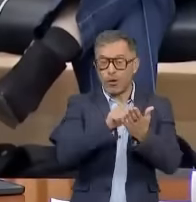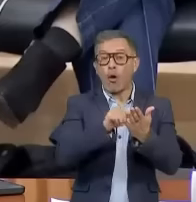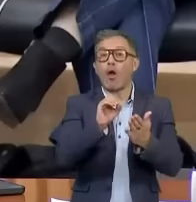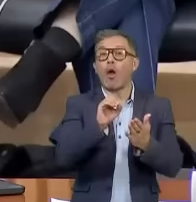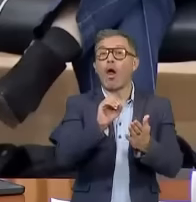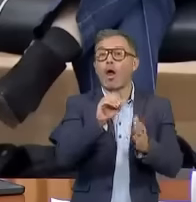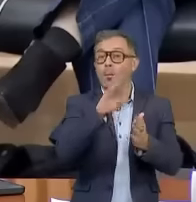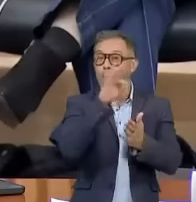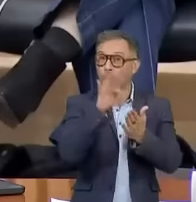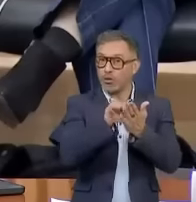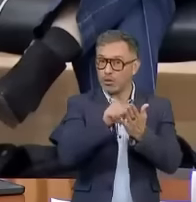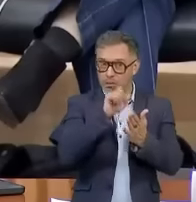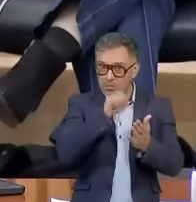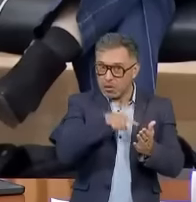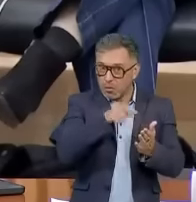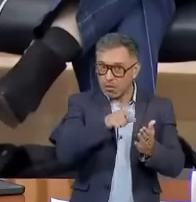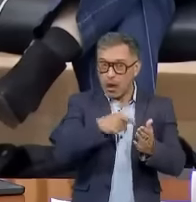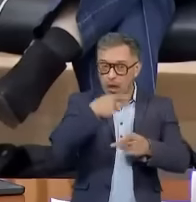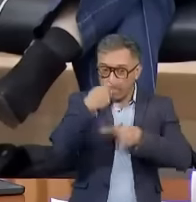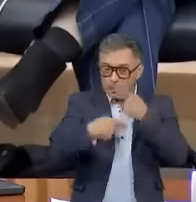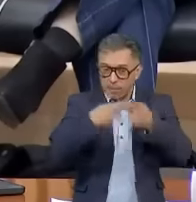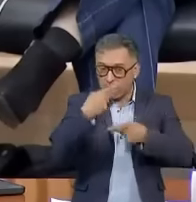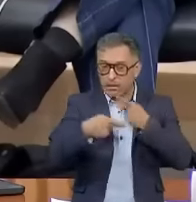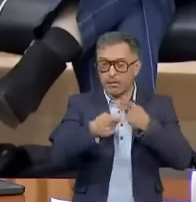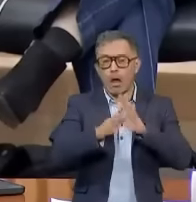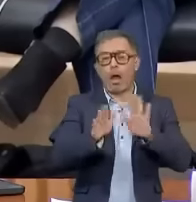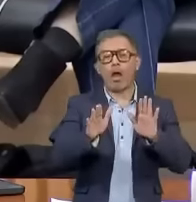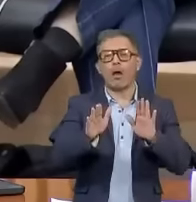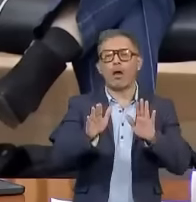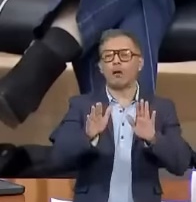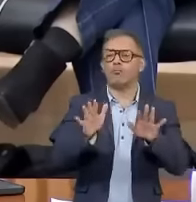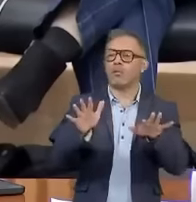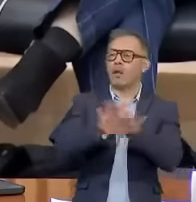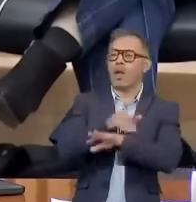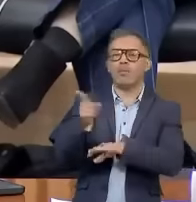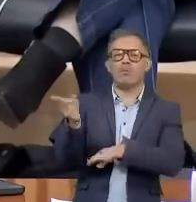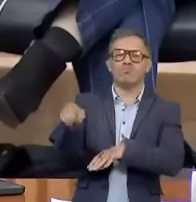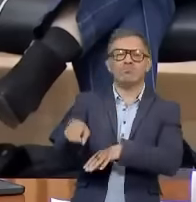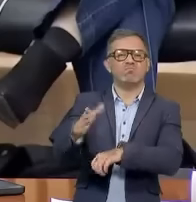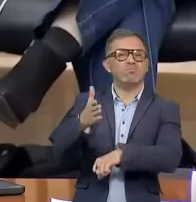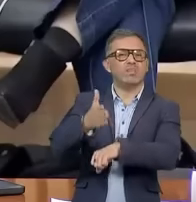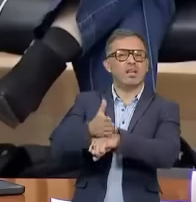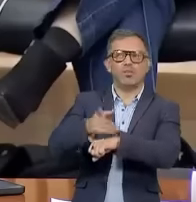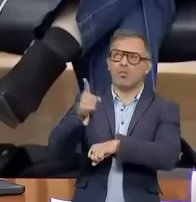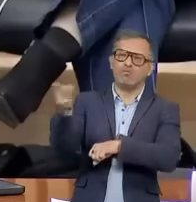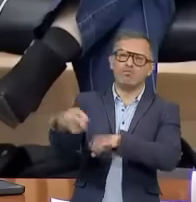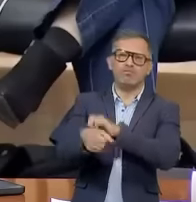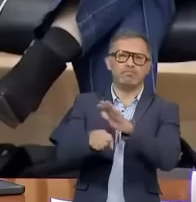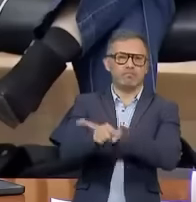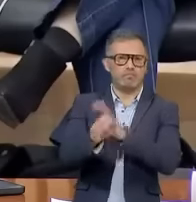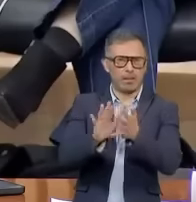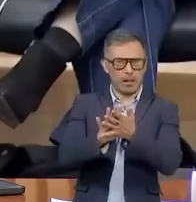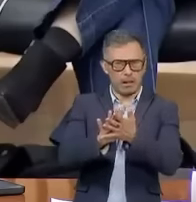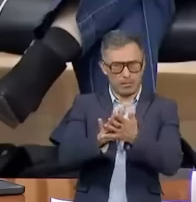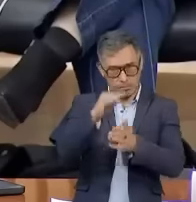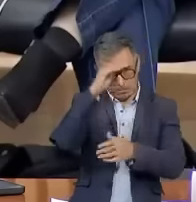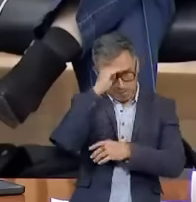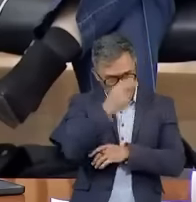en el mismo punto se va a convertir en una sanción este penal está